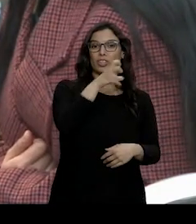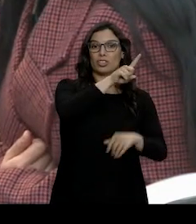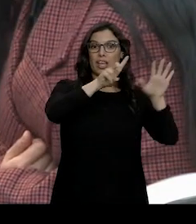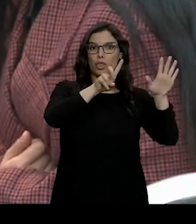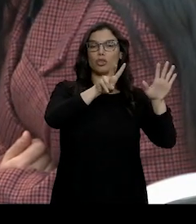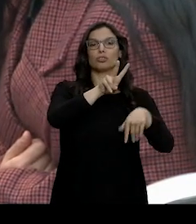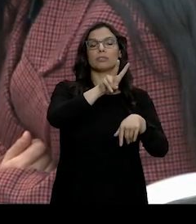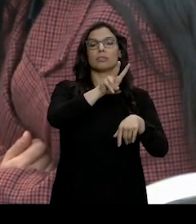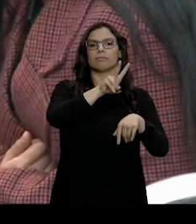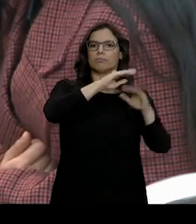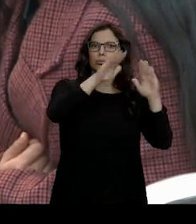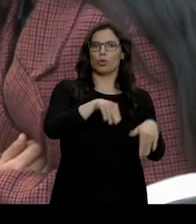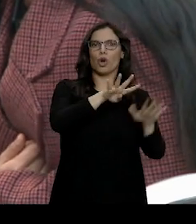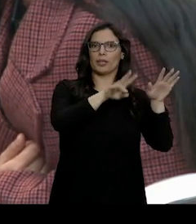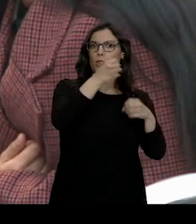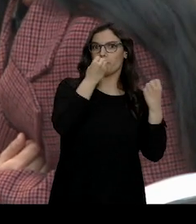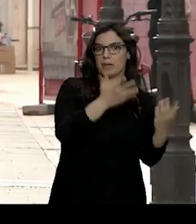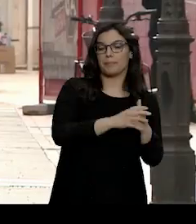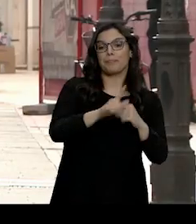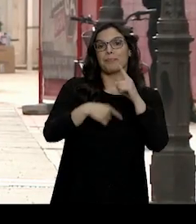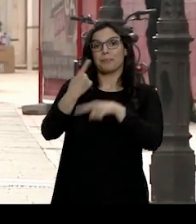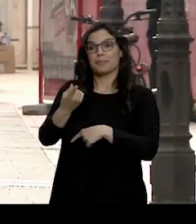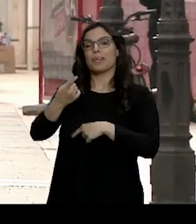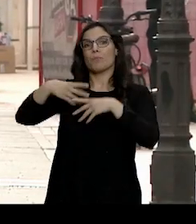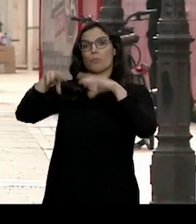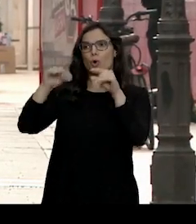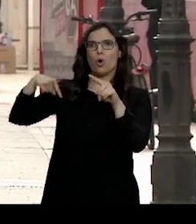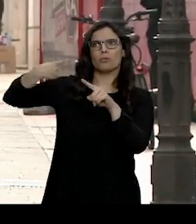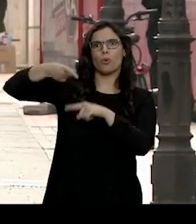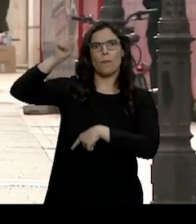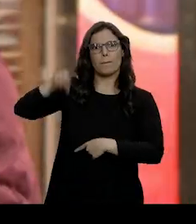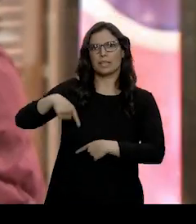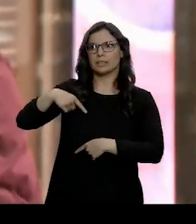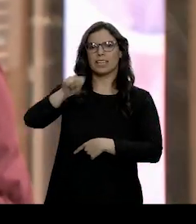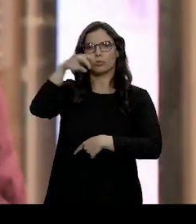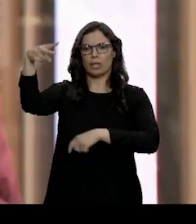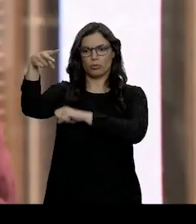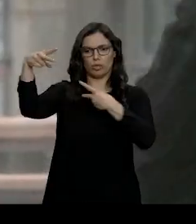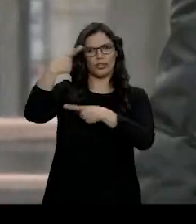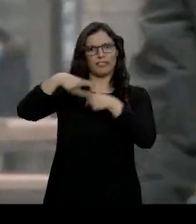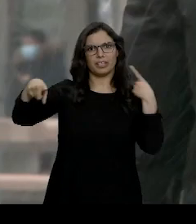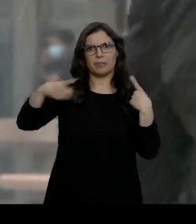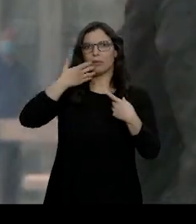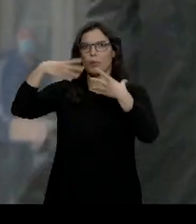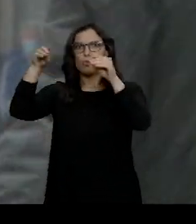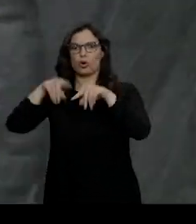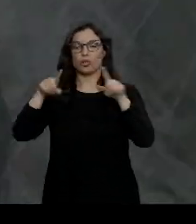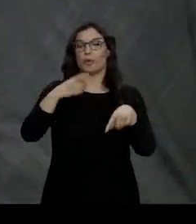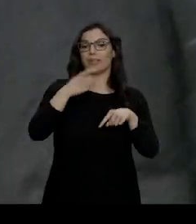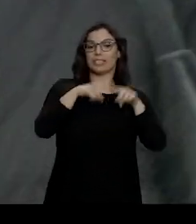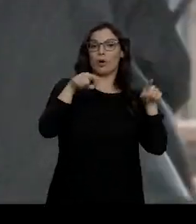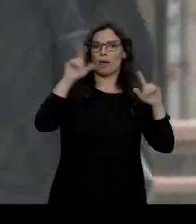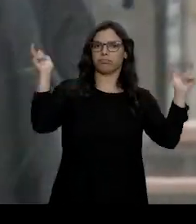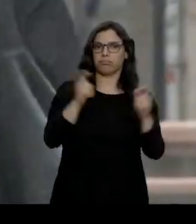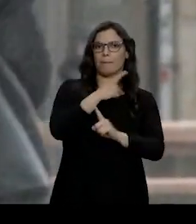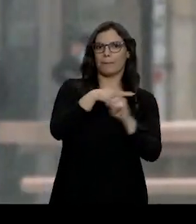a 92. En Segovia y Burgos, después de un mes, los resultados son dispares. Jodidos estamos todos. Mientras en Segovia se ha reducido